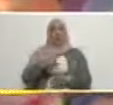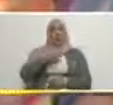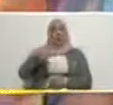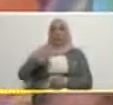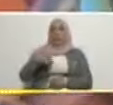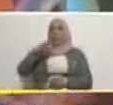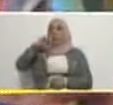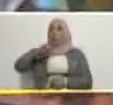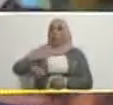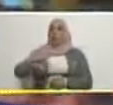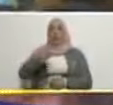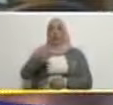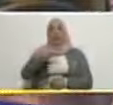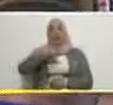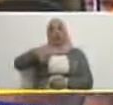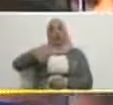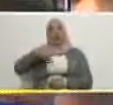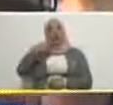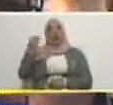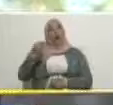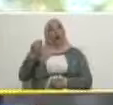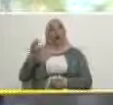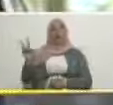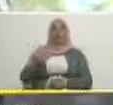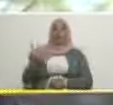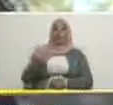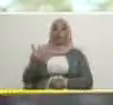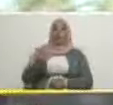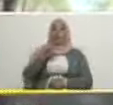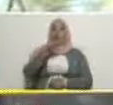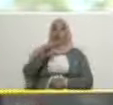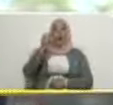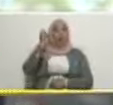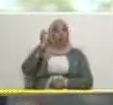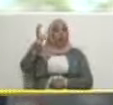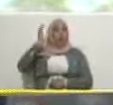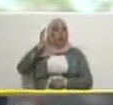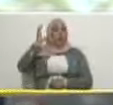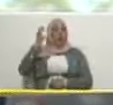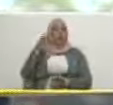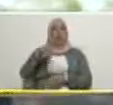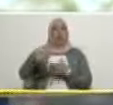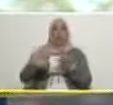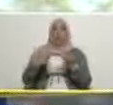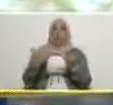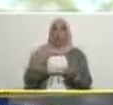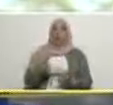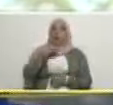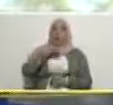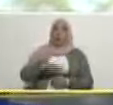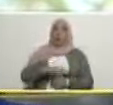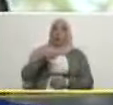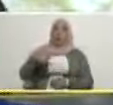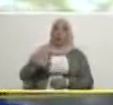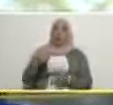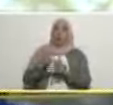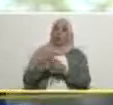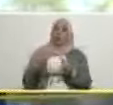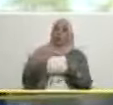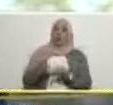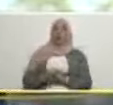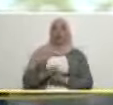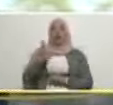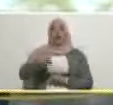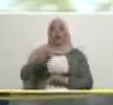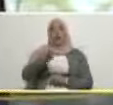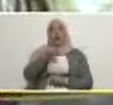enemigos de clase. Nosotros, la juventud venezolana, tenemos amplia conciencia de lo que somos, de nuestra historia, de nuestra alegría. Y nunca